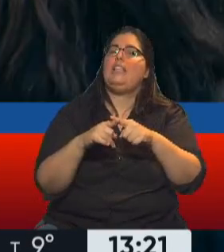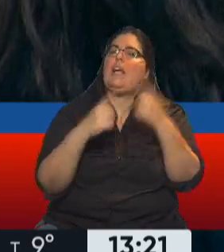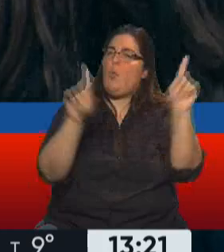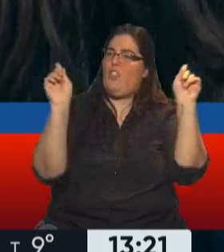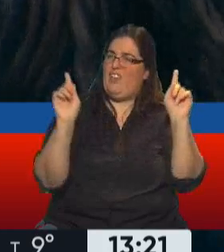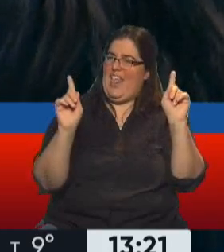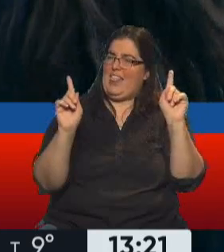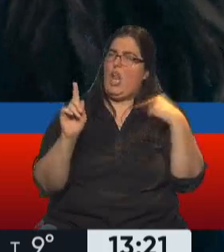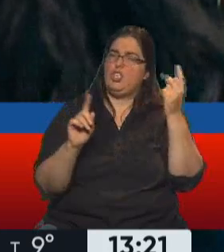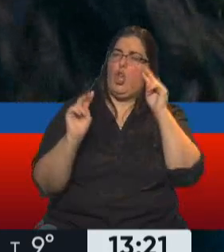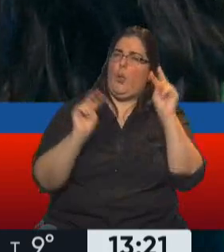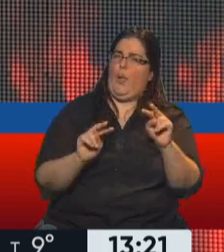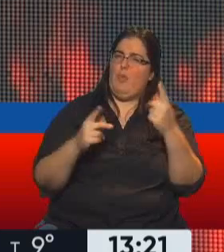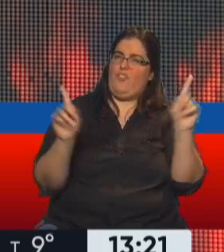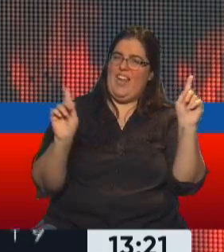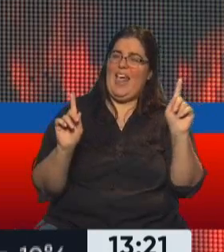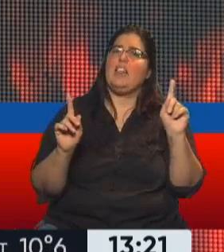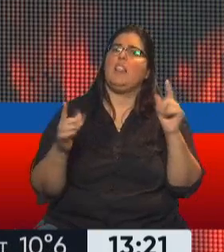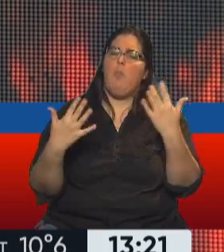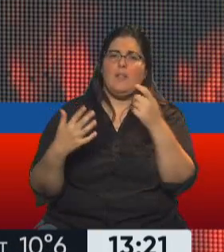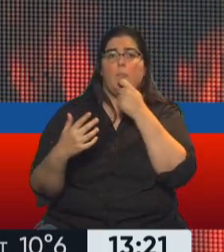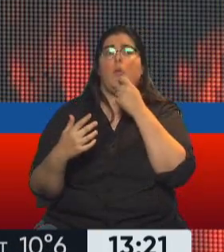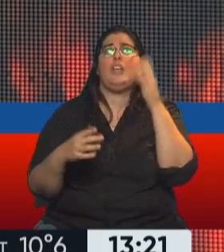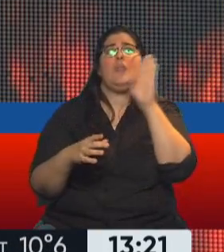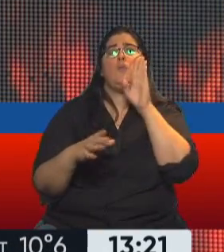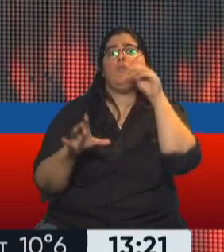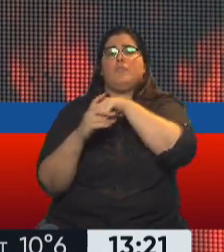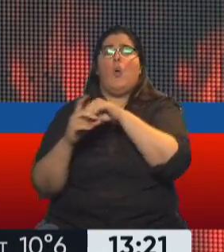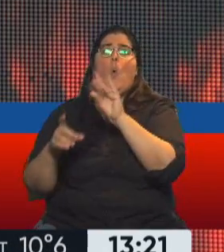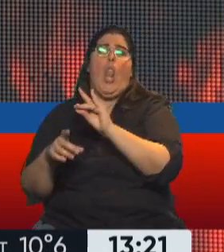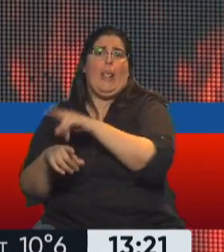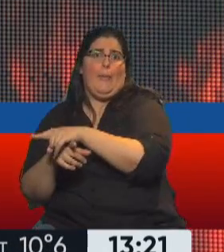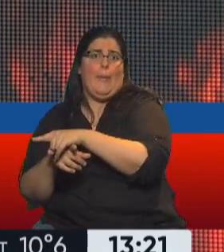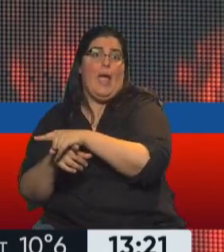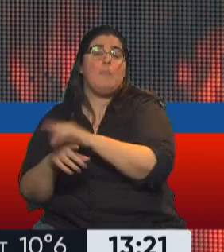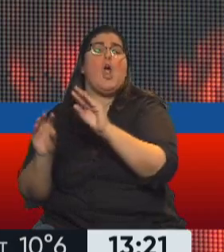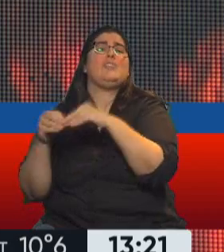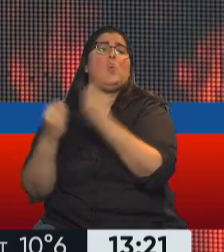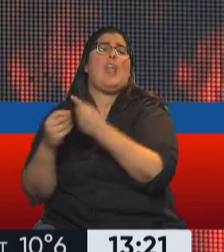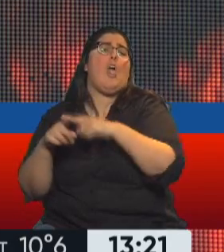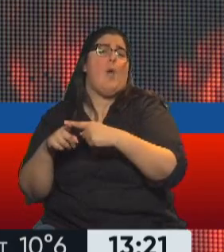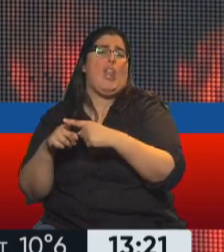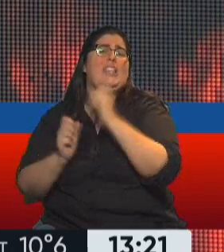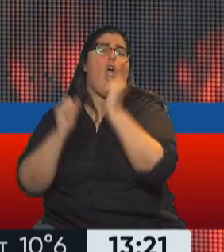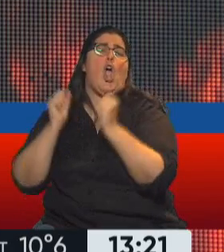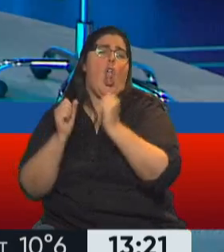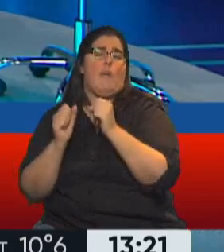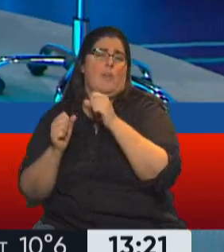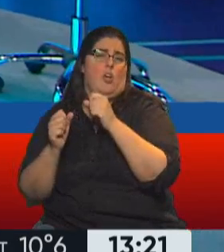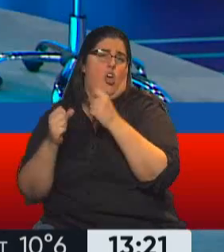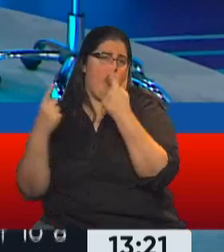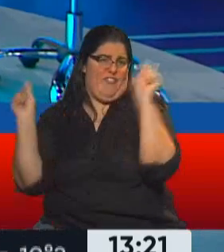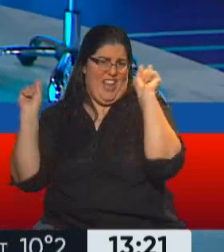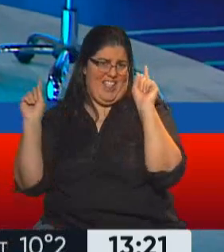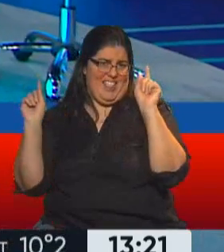lo vemos también que podemos decir que opera también en Bolivia y el resultado político y económico y todo lo que estamos viendo